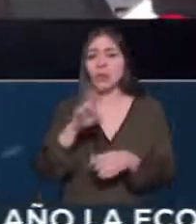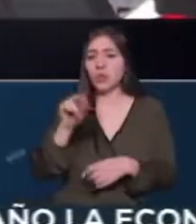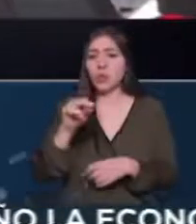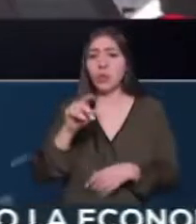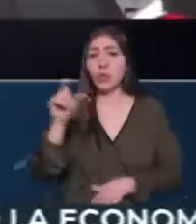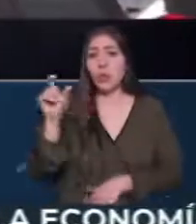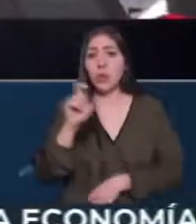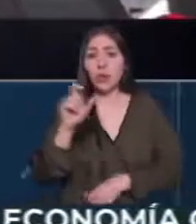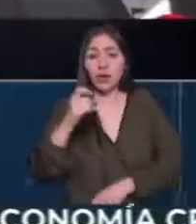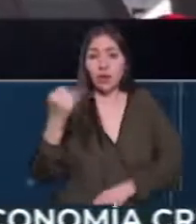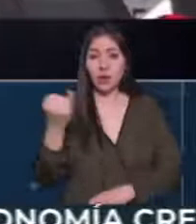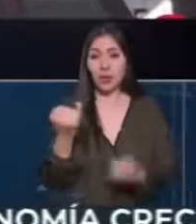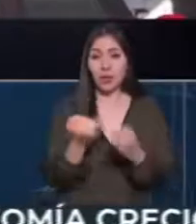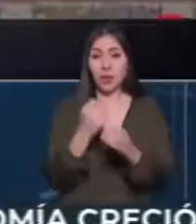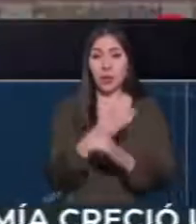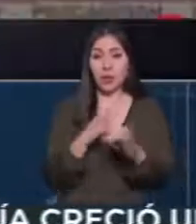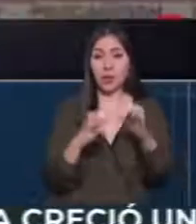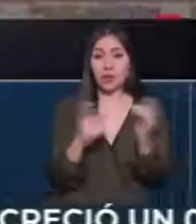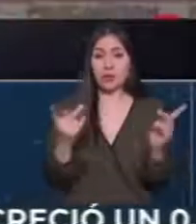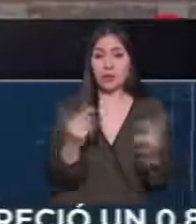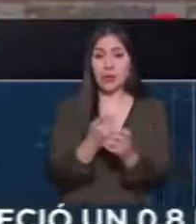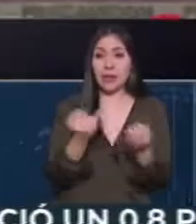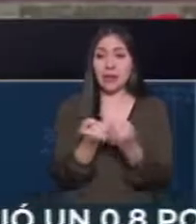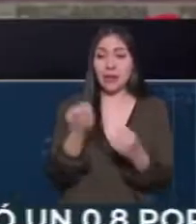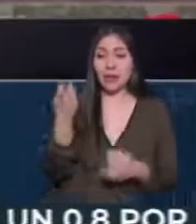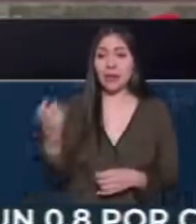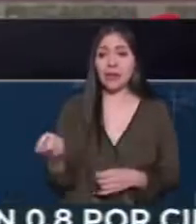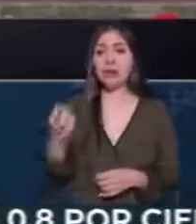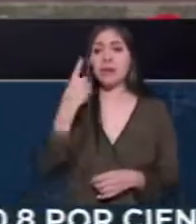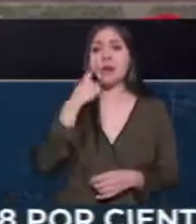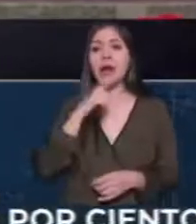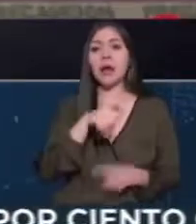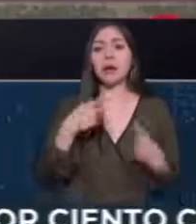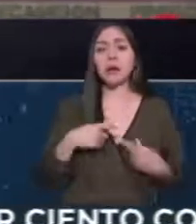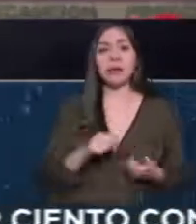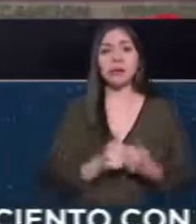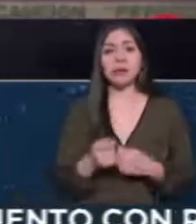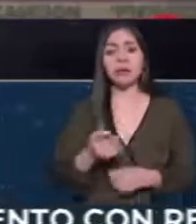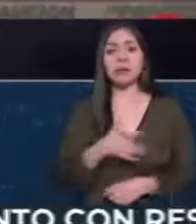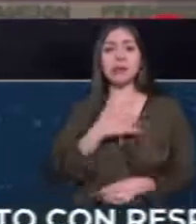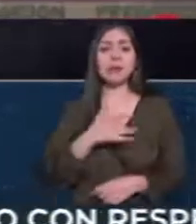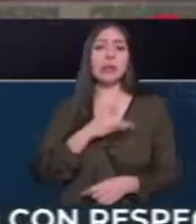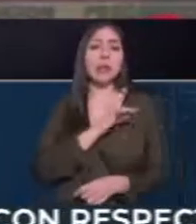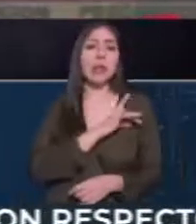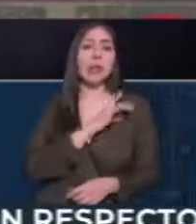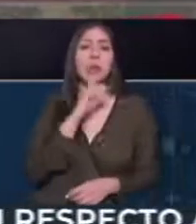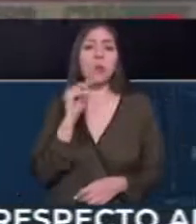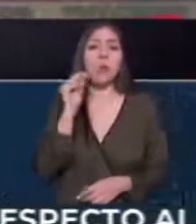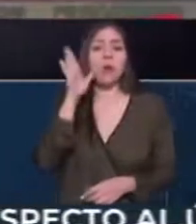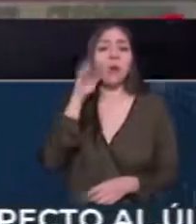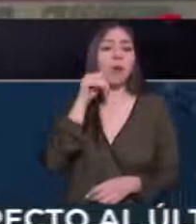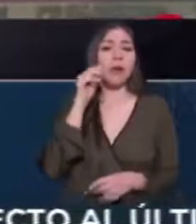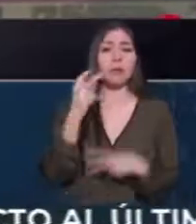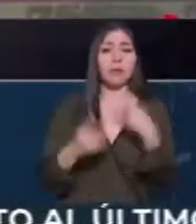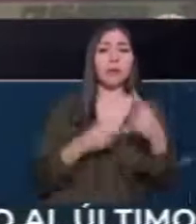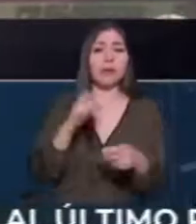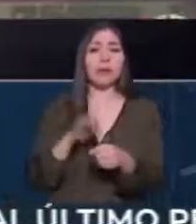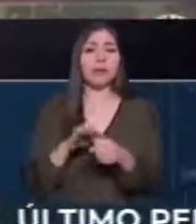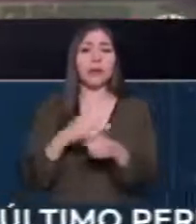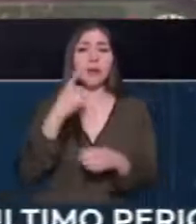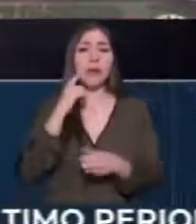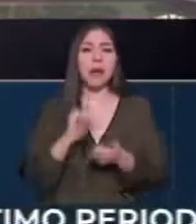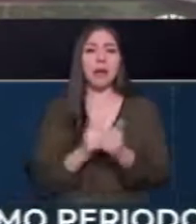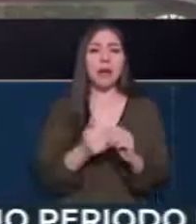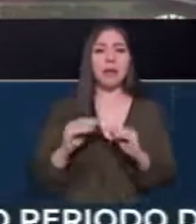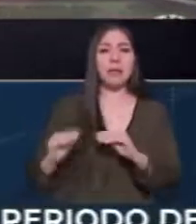ocurren ataques como estos, muchas veces son para generar miedo y que no se participe en la contienda para que haya abstencionismo y